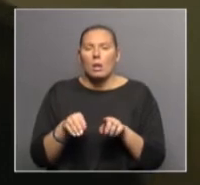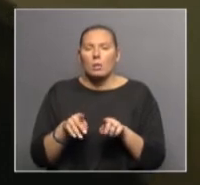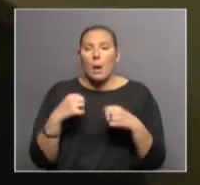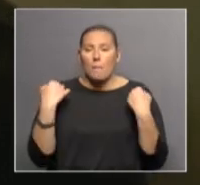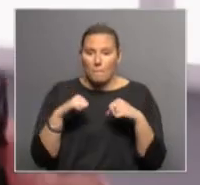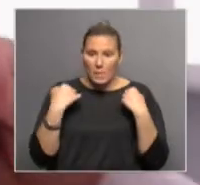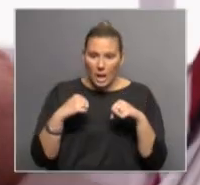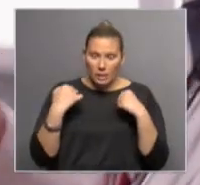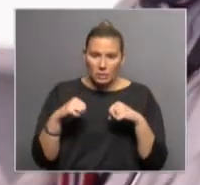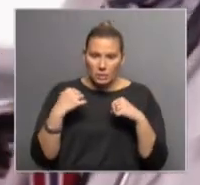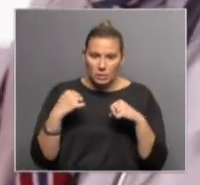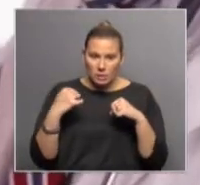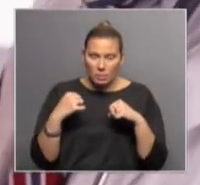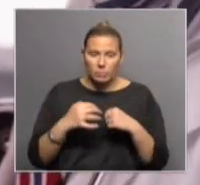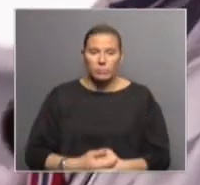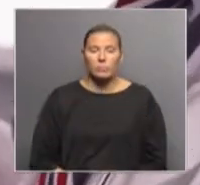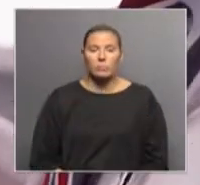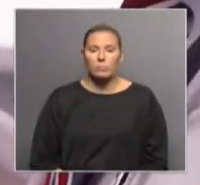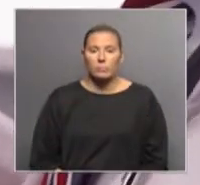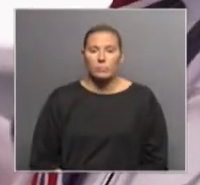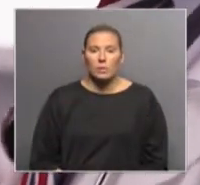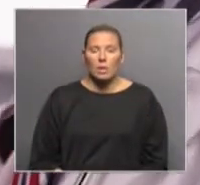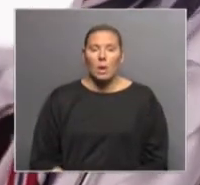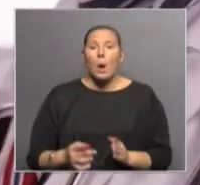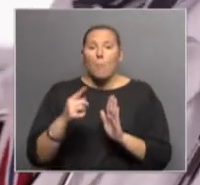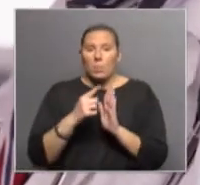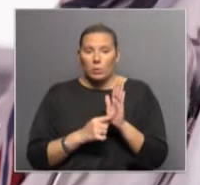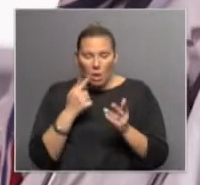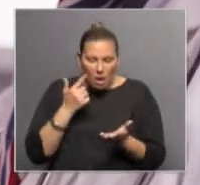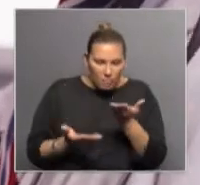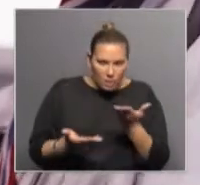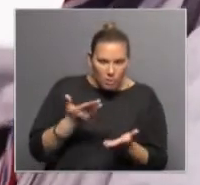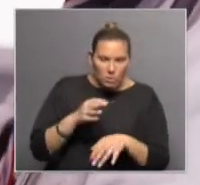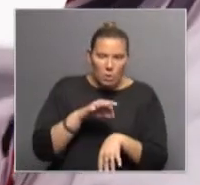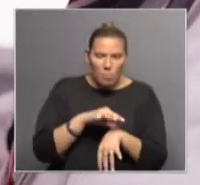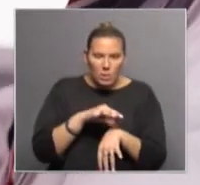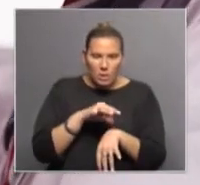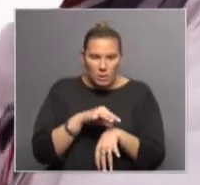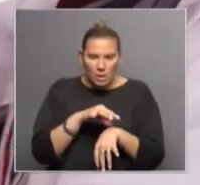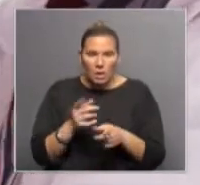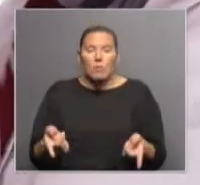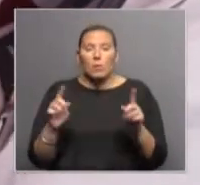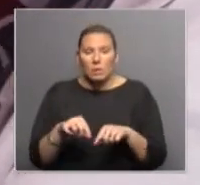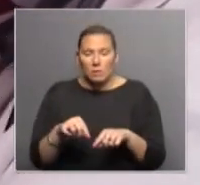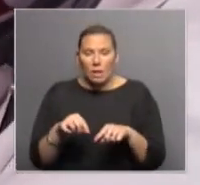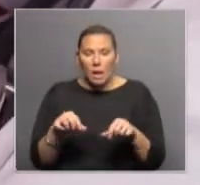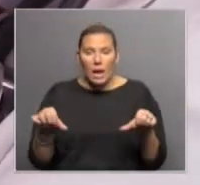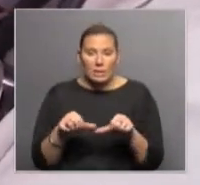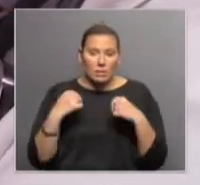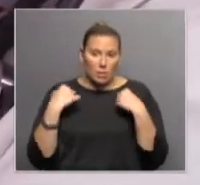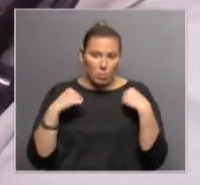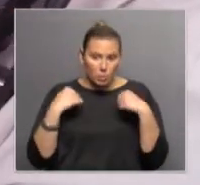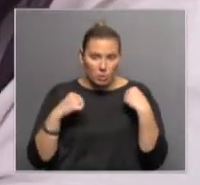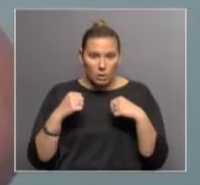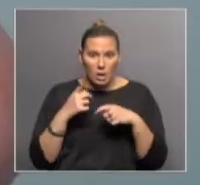de actividad física. El protocolo para evaluación médica preparticipativa y reintegro a la práctica de actividad física está